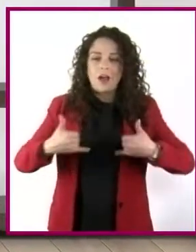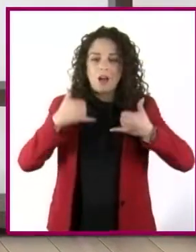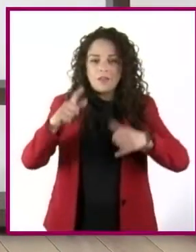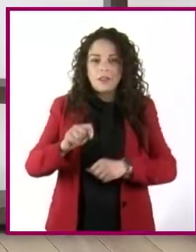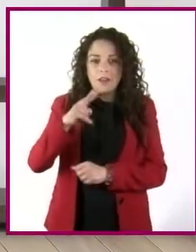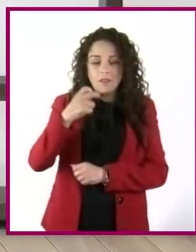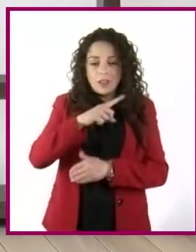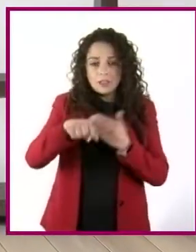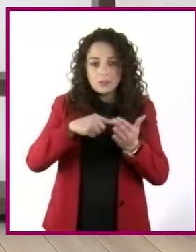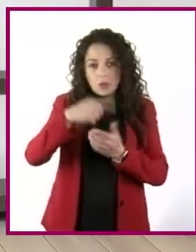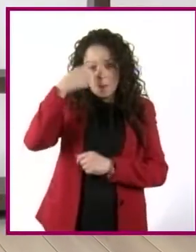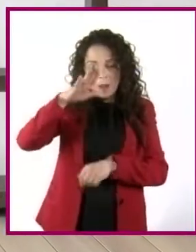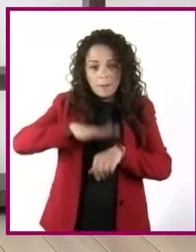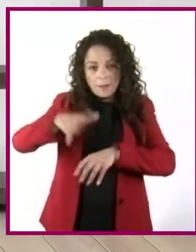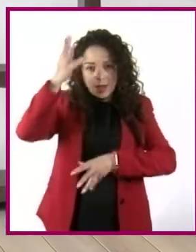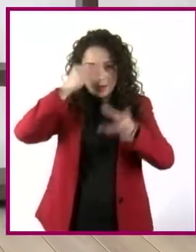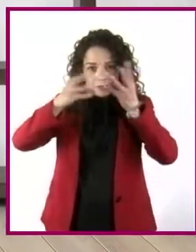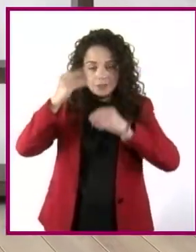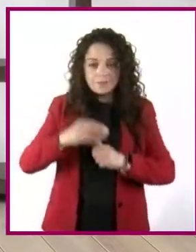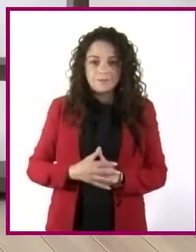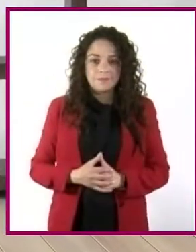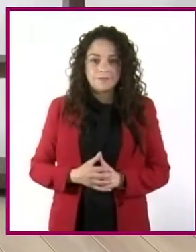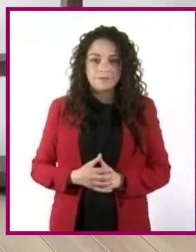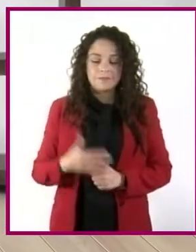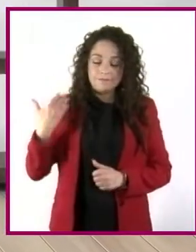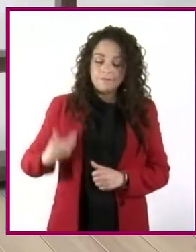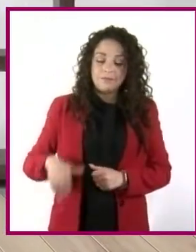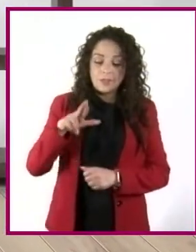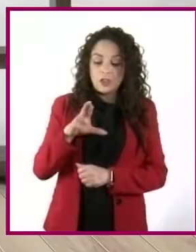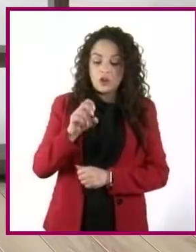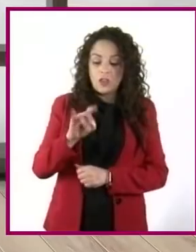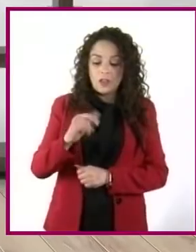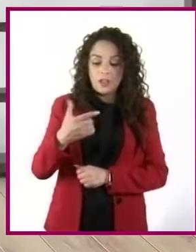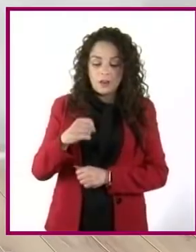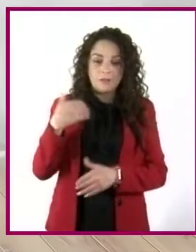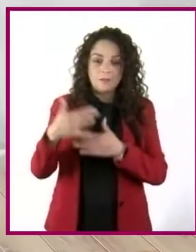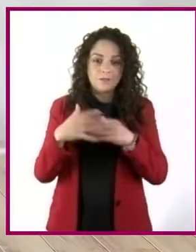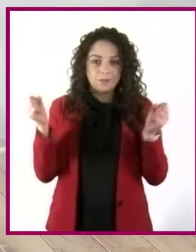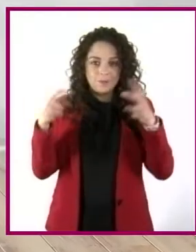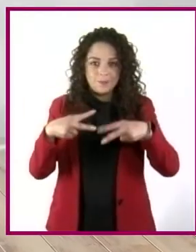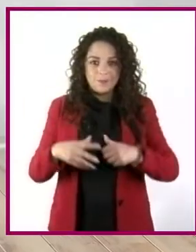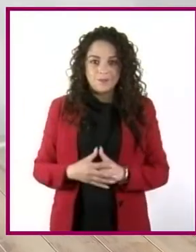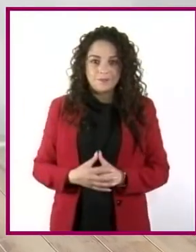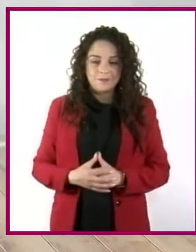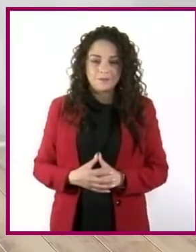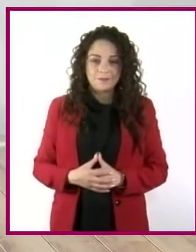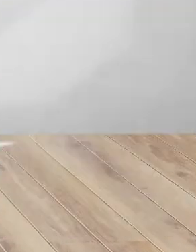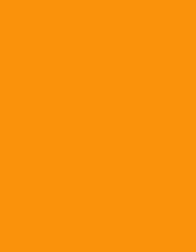reflexión y de construcción de conocimiento. Yo soy Rodrigo Hidalgo. Nos vemos en el próximo programa.